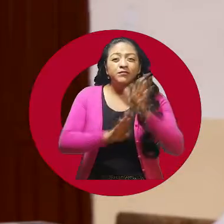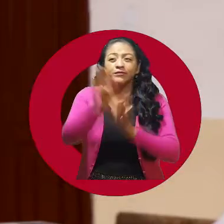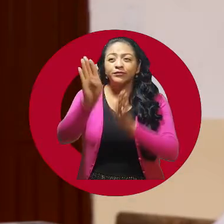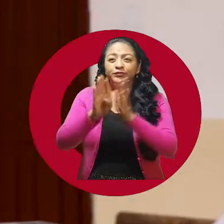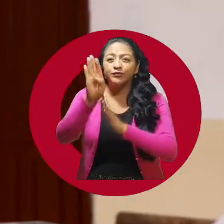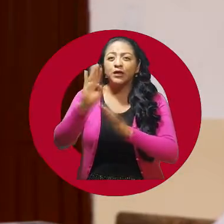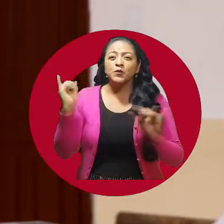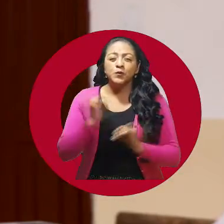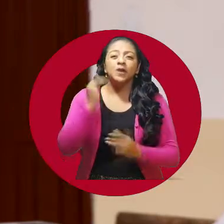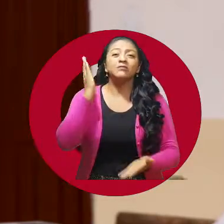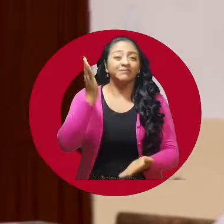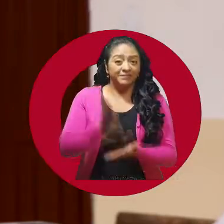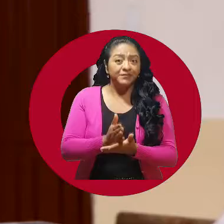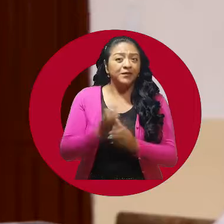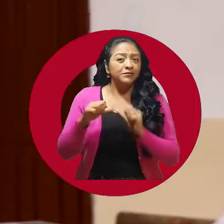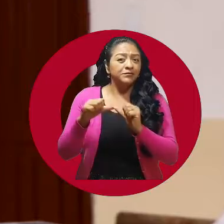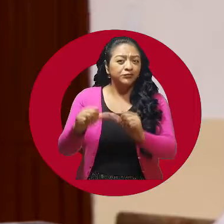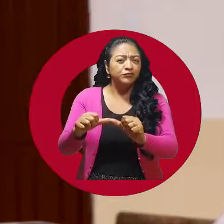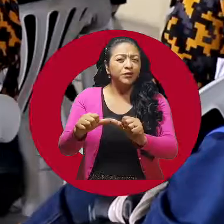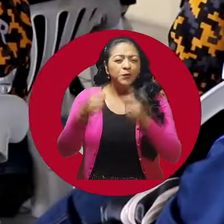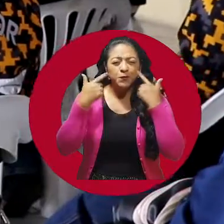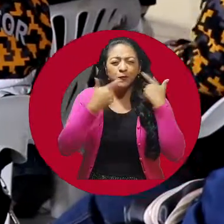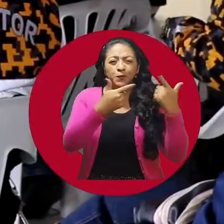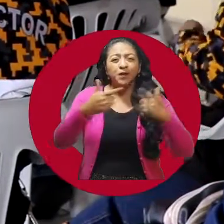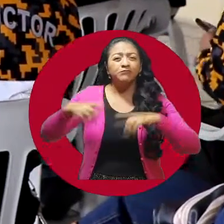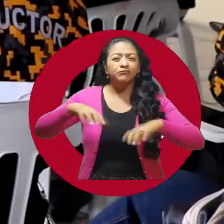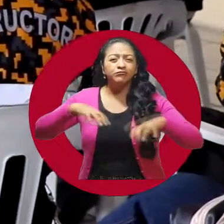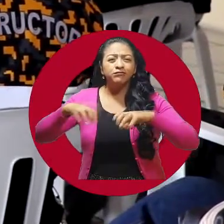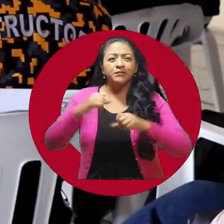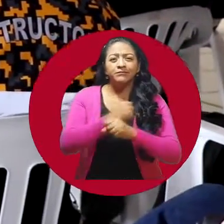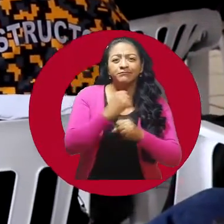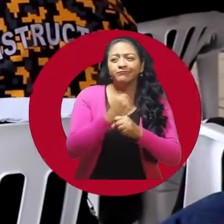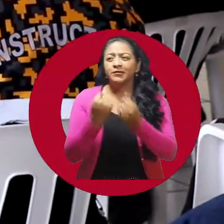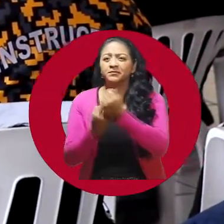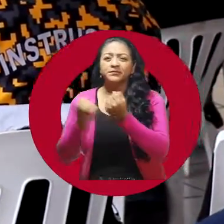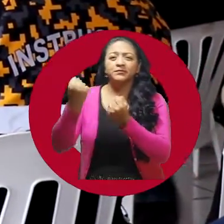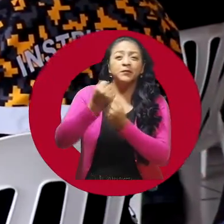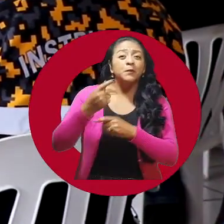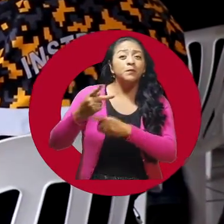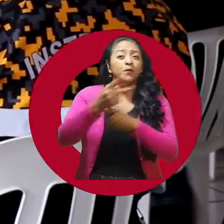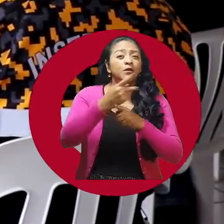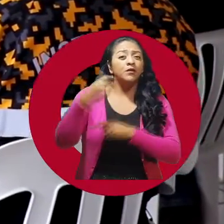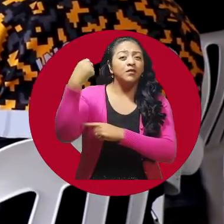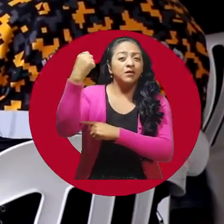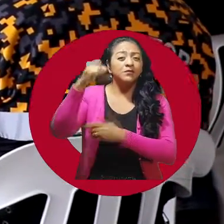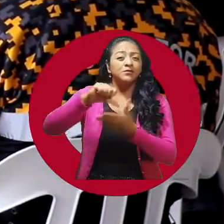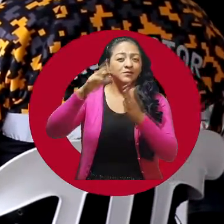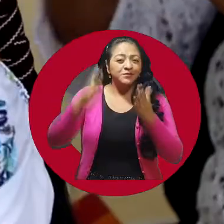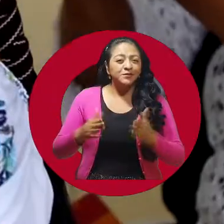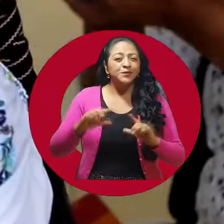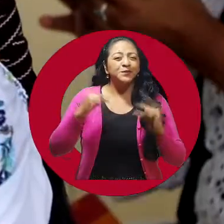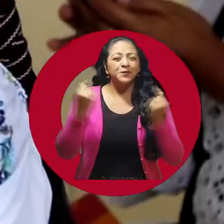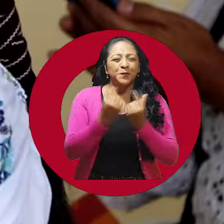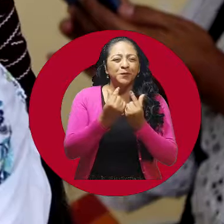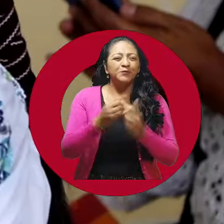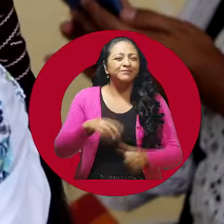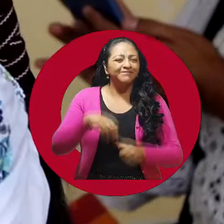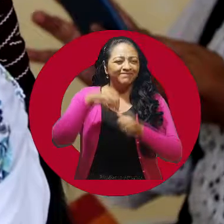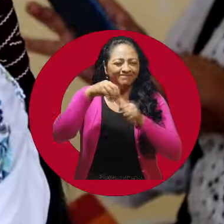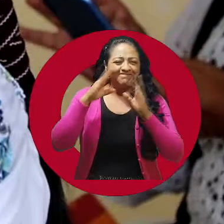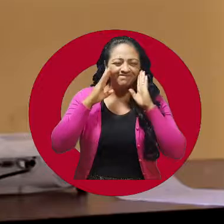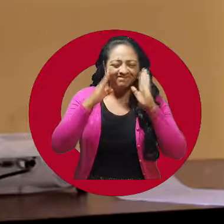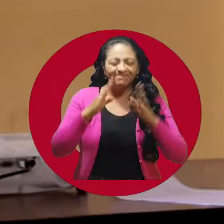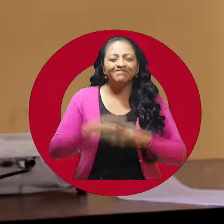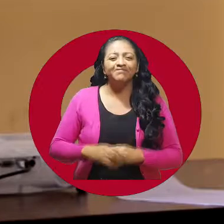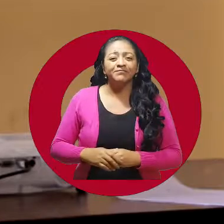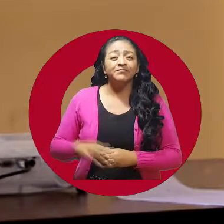Infantil Seguimiento Nominal, con el objetivo de dar continuidad al trabajo articulado para la protección de derechos de la ciudadanía y grupos de atención